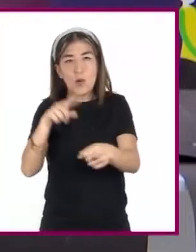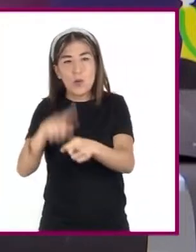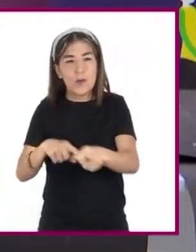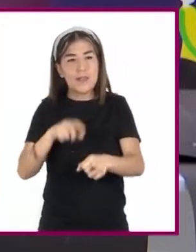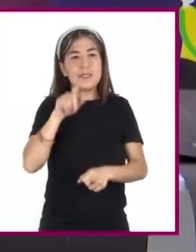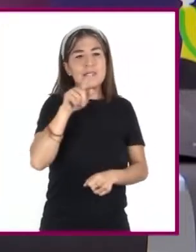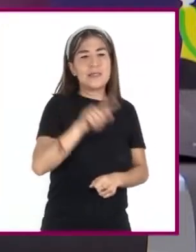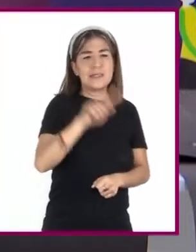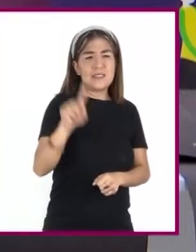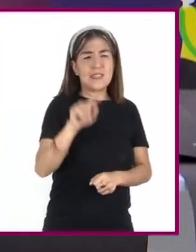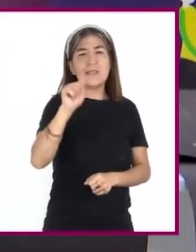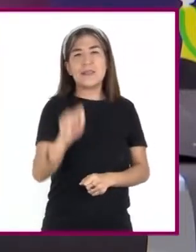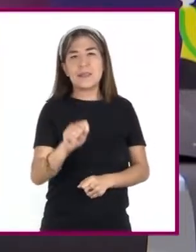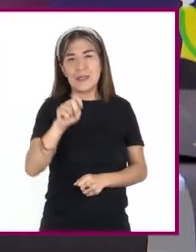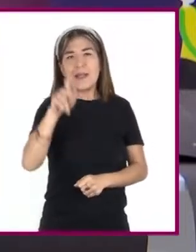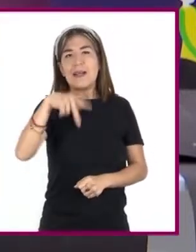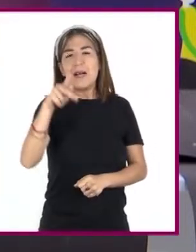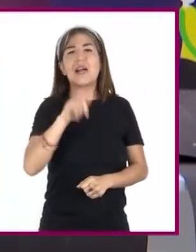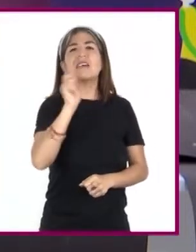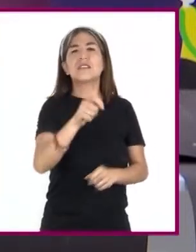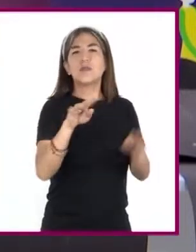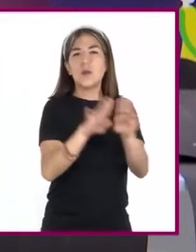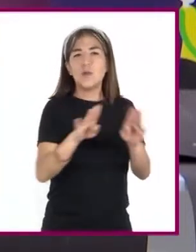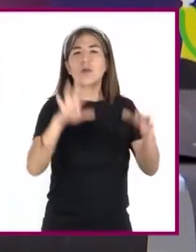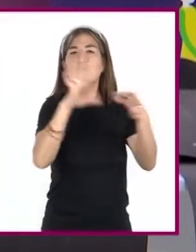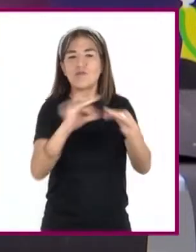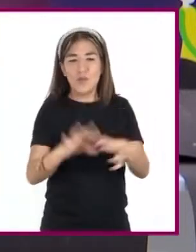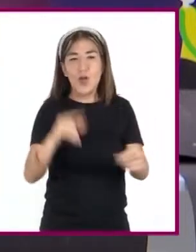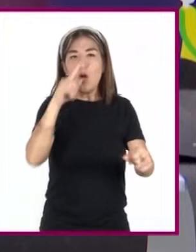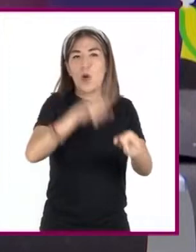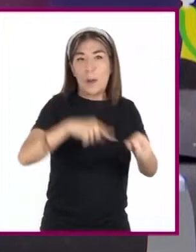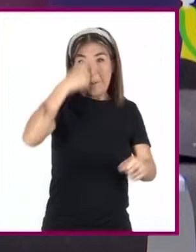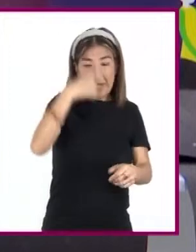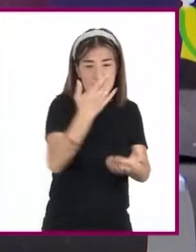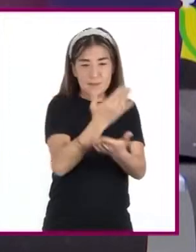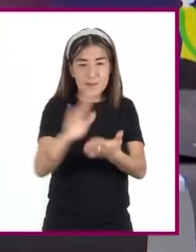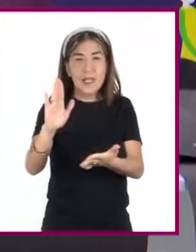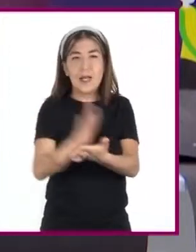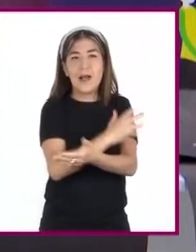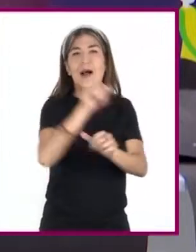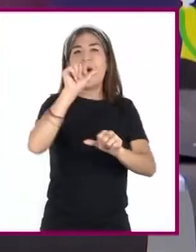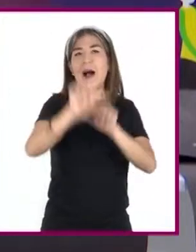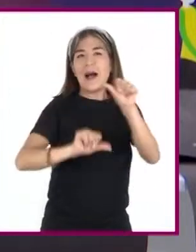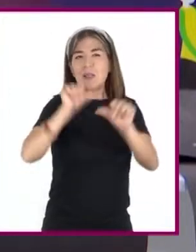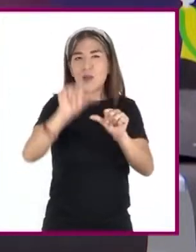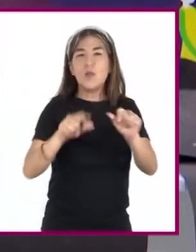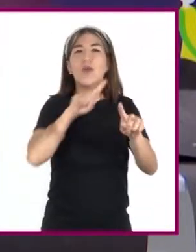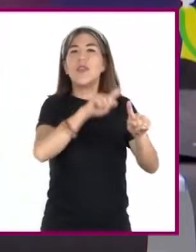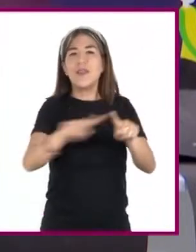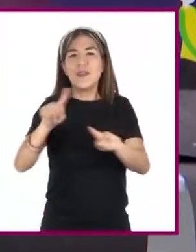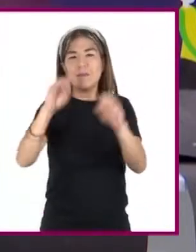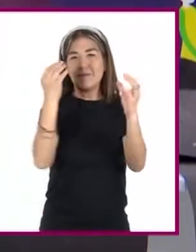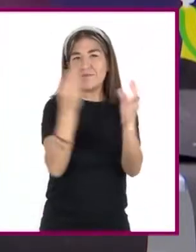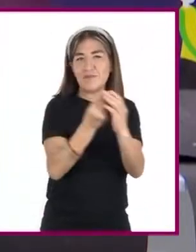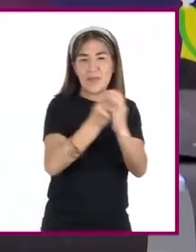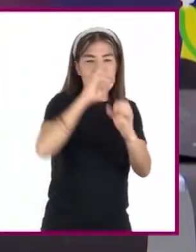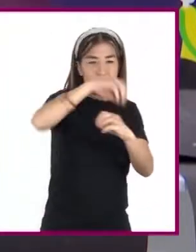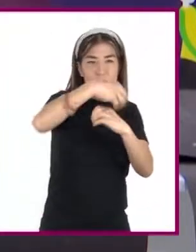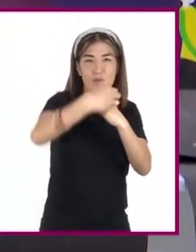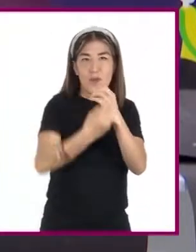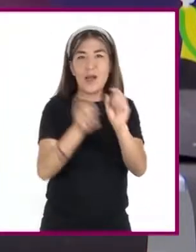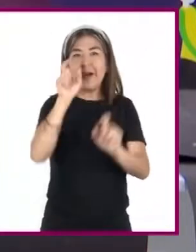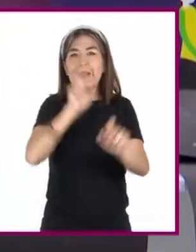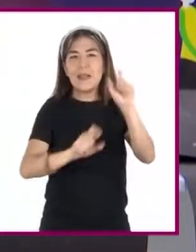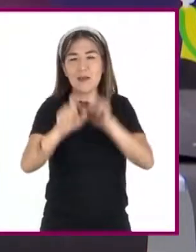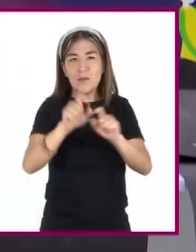CPK, que es una convención de colores para distinguir átomos de diferentes elementos químicos en